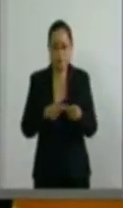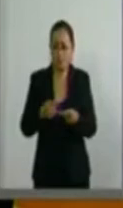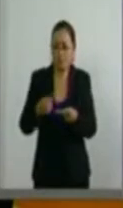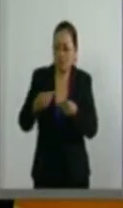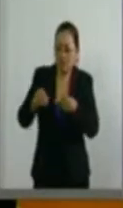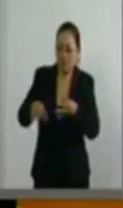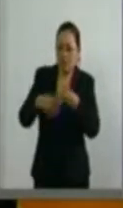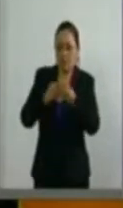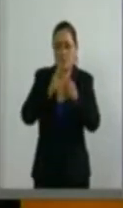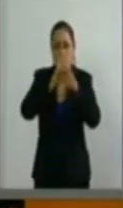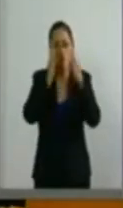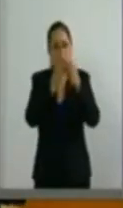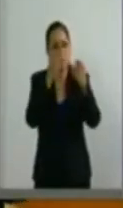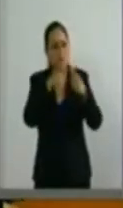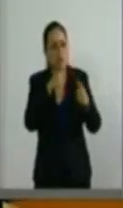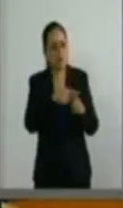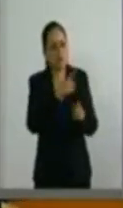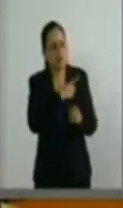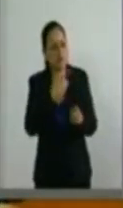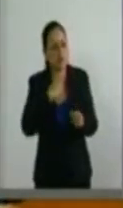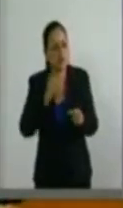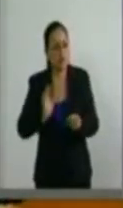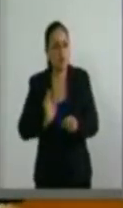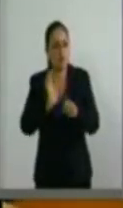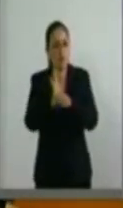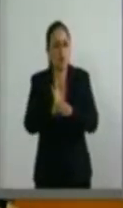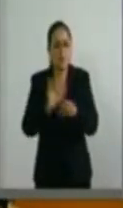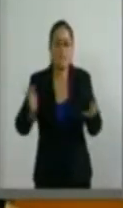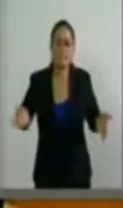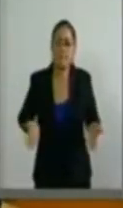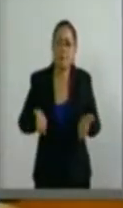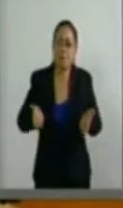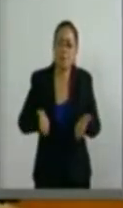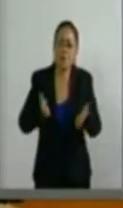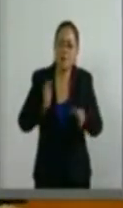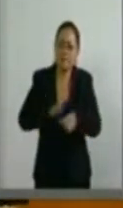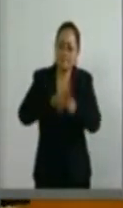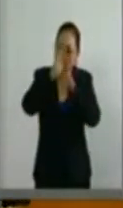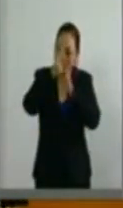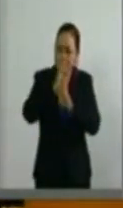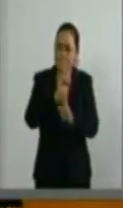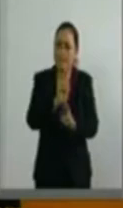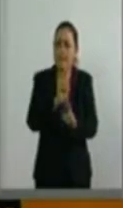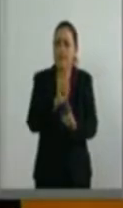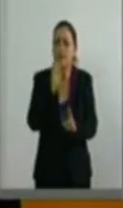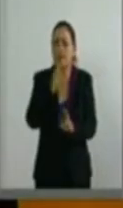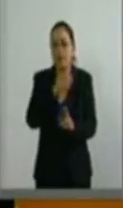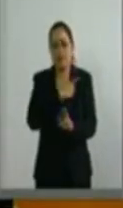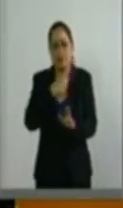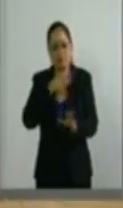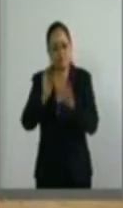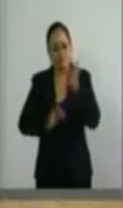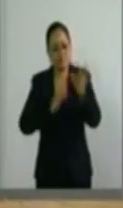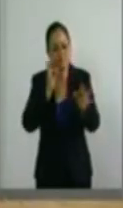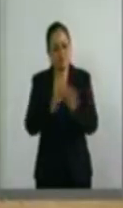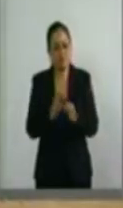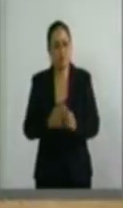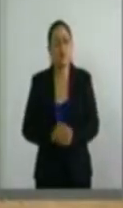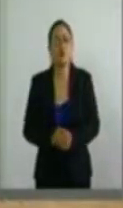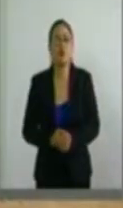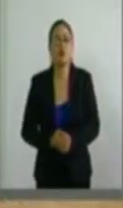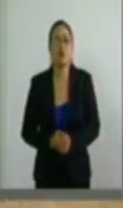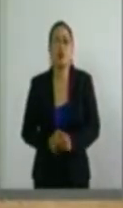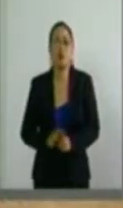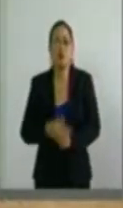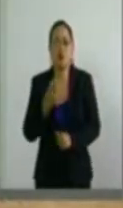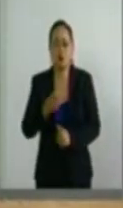manifestaciones deben ser protegidas, promovidas, respetadas y garantizadas. Y para ello,